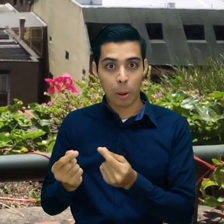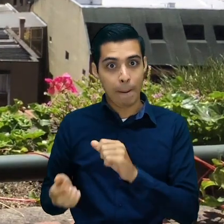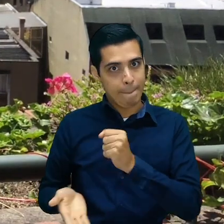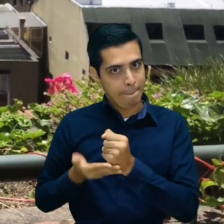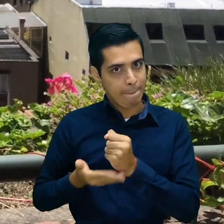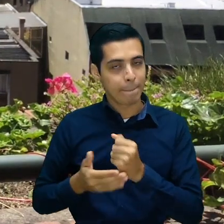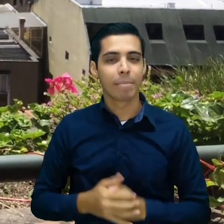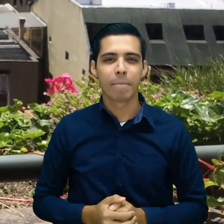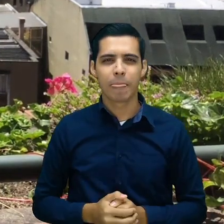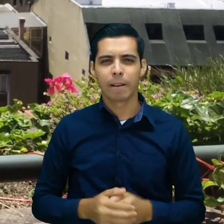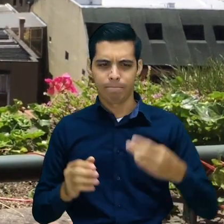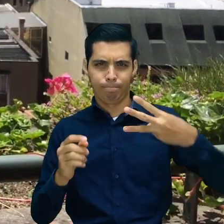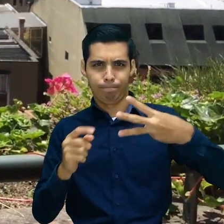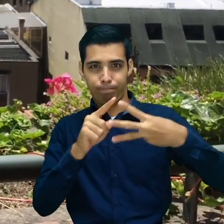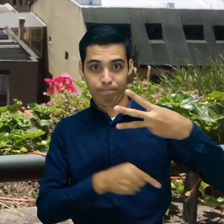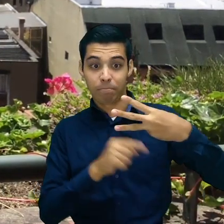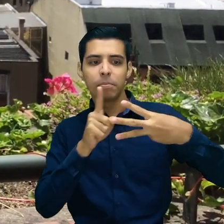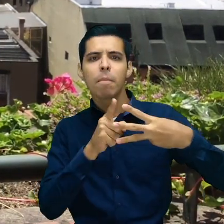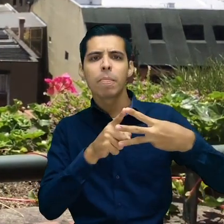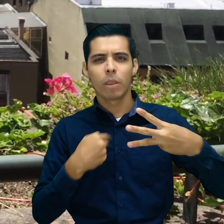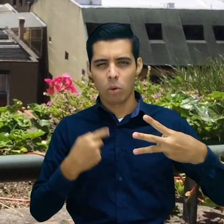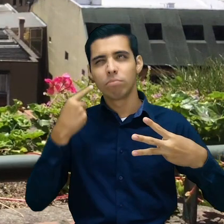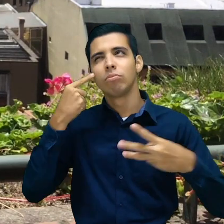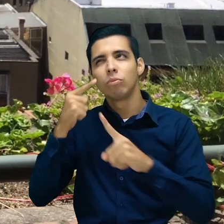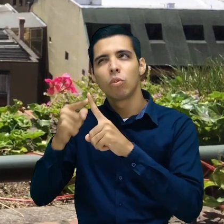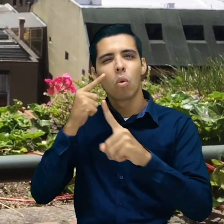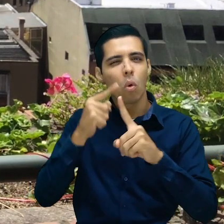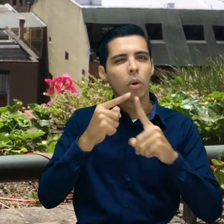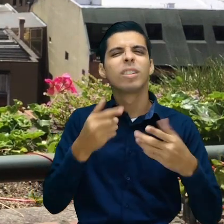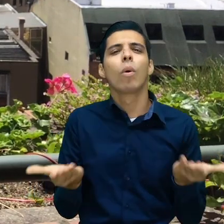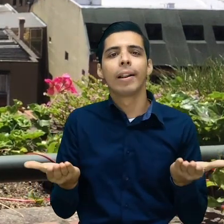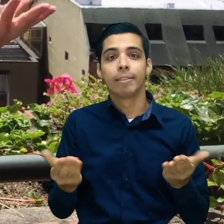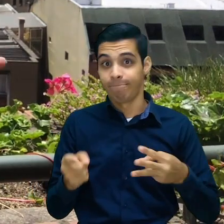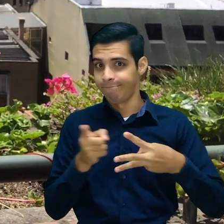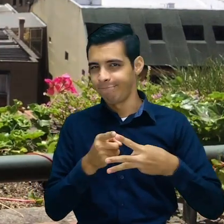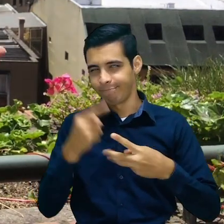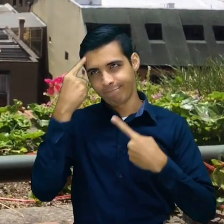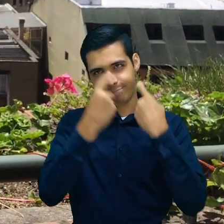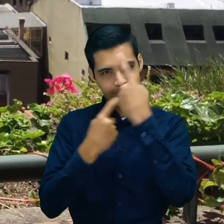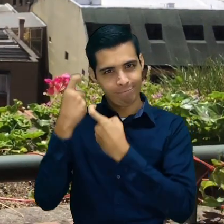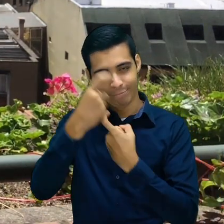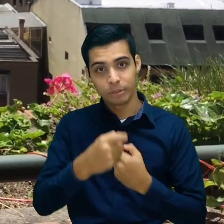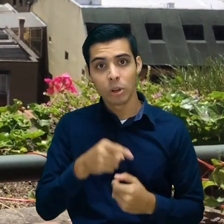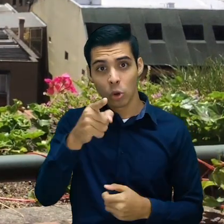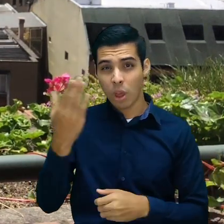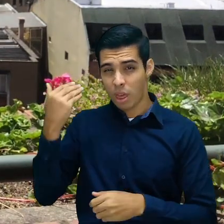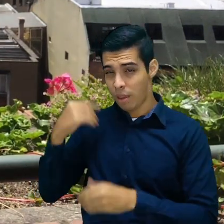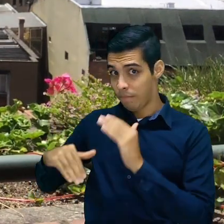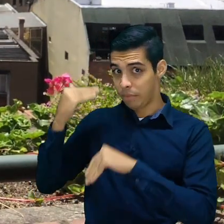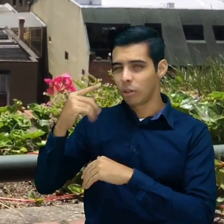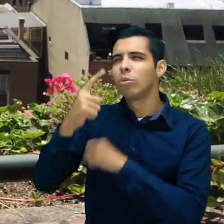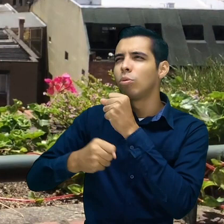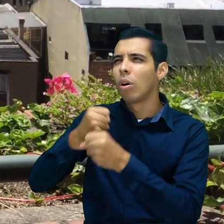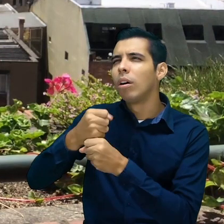en este punto empecemos a revisar cómo van nuestras metas financieras. Entonces, ojo, si no hiciste metas, que pues también es válido, al menos debes tener